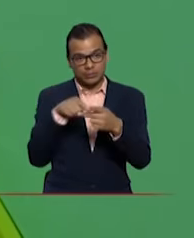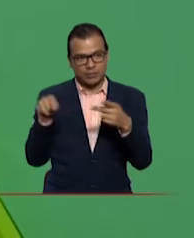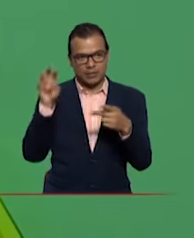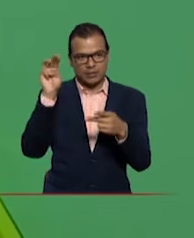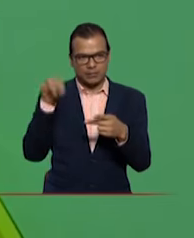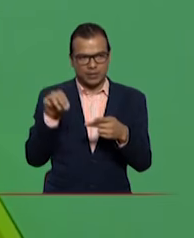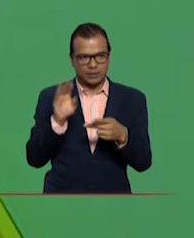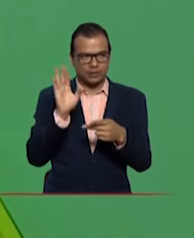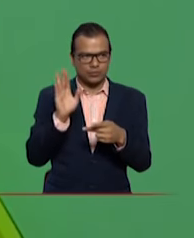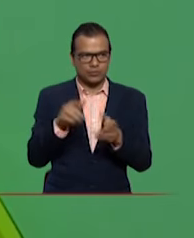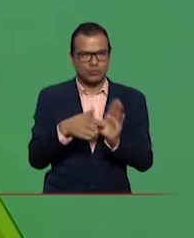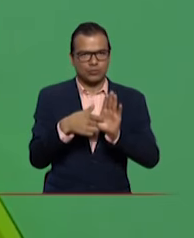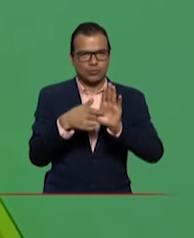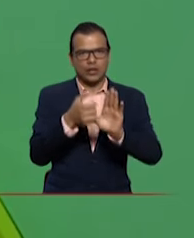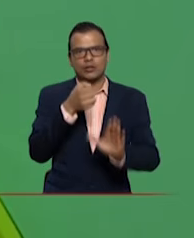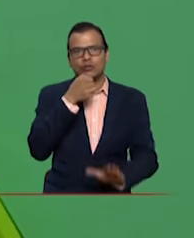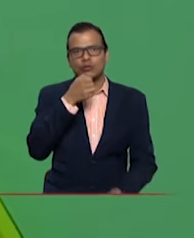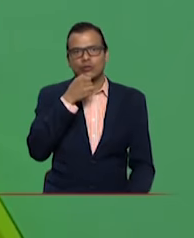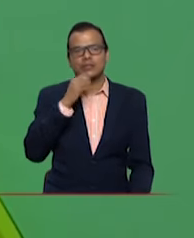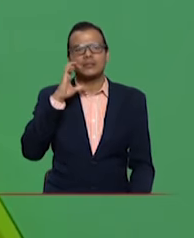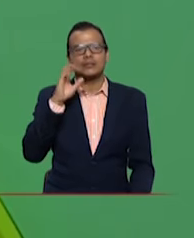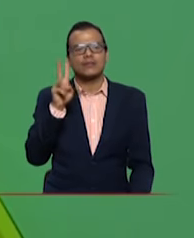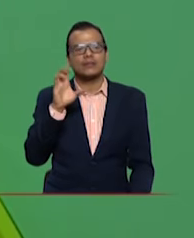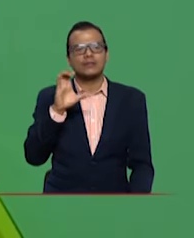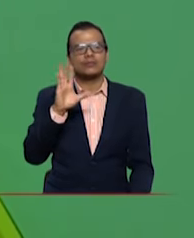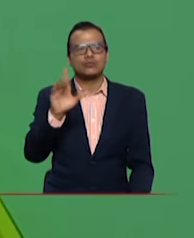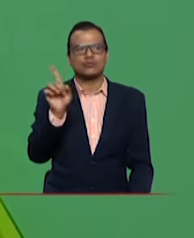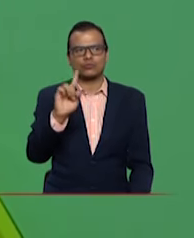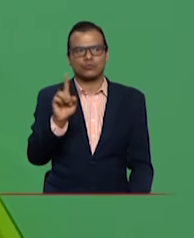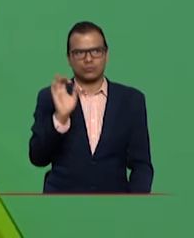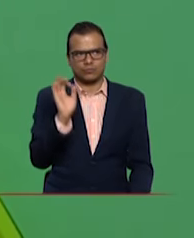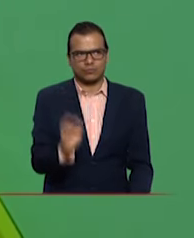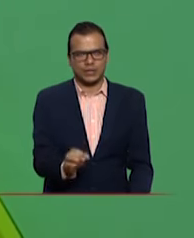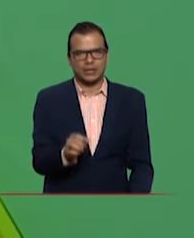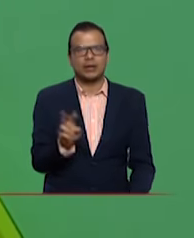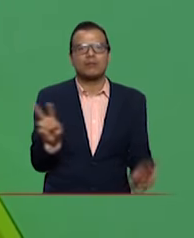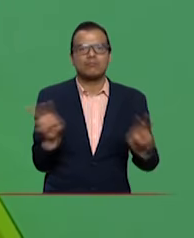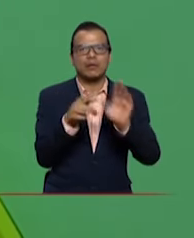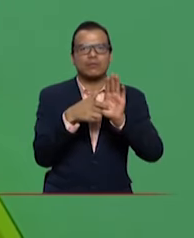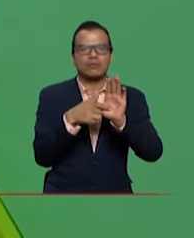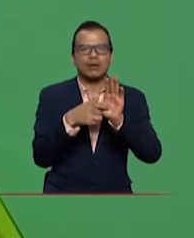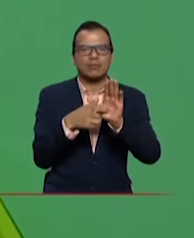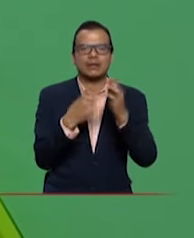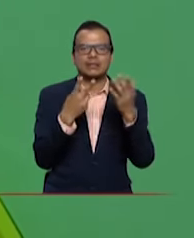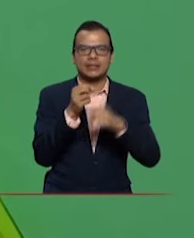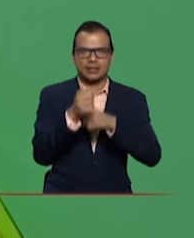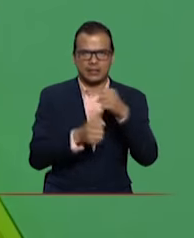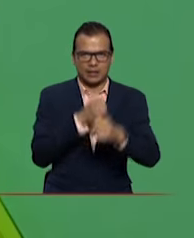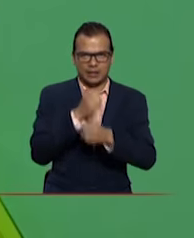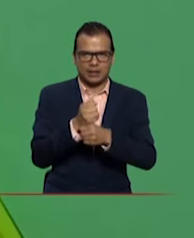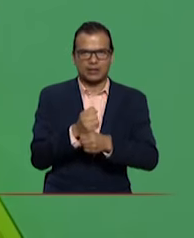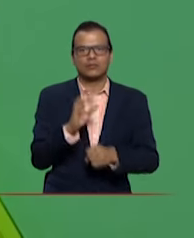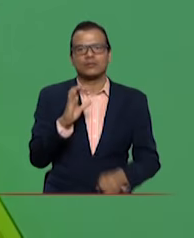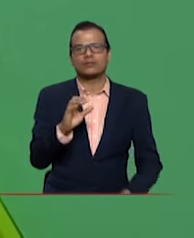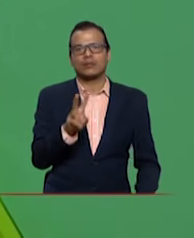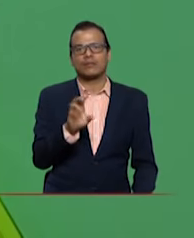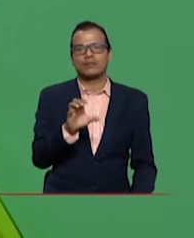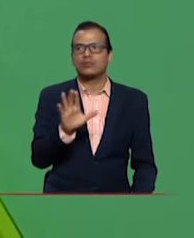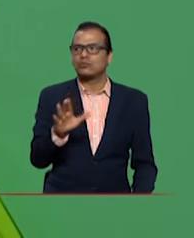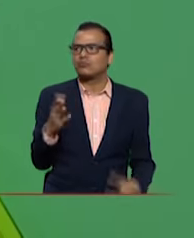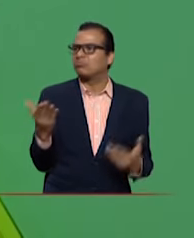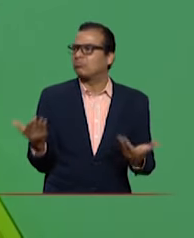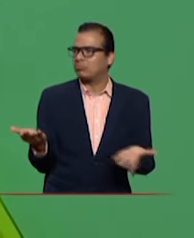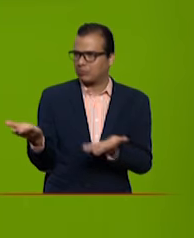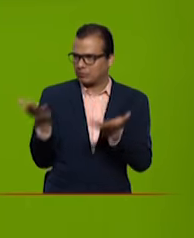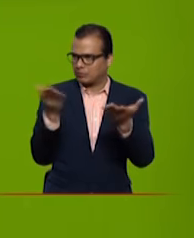hay una transmisión especial, como lo veíamos en el anuncio. ¿Tiene usted 30 segundos para adelantarnos un pedacito de lo que es esa celebración de 70 años?